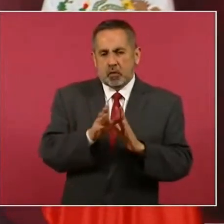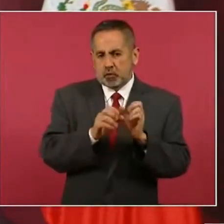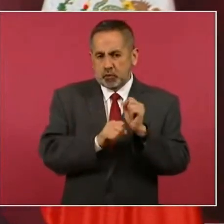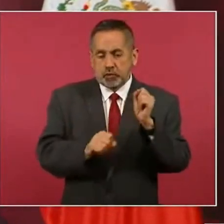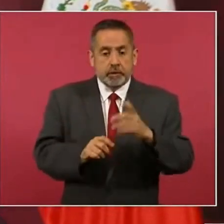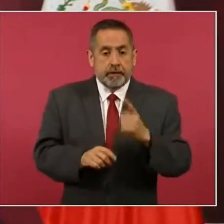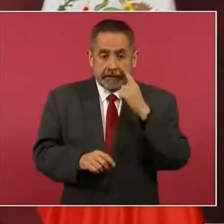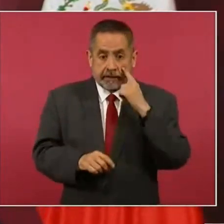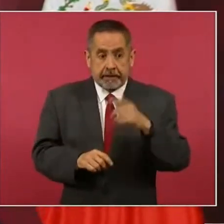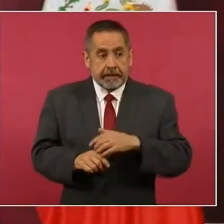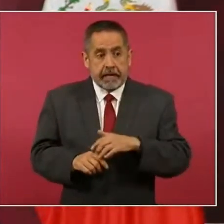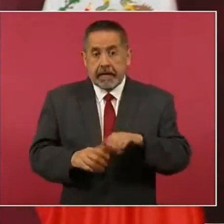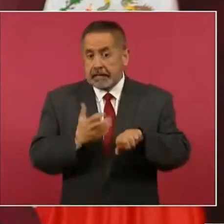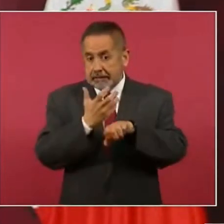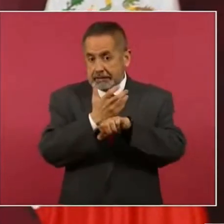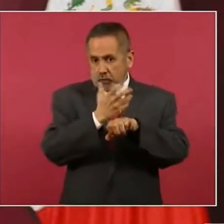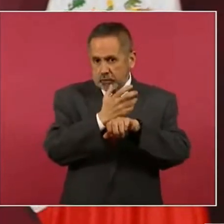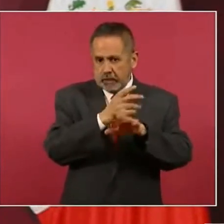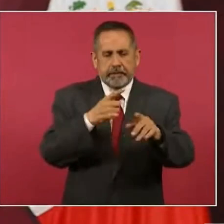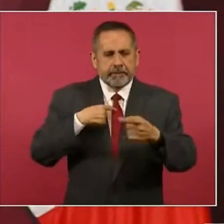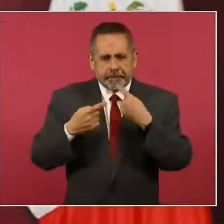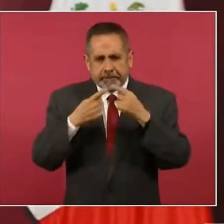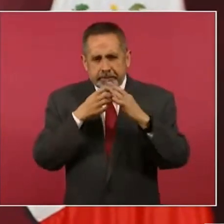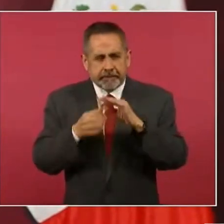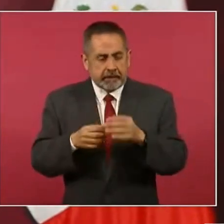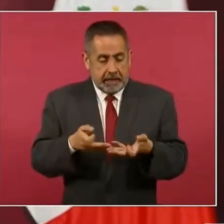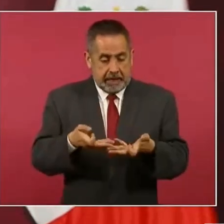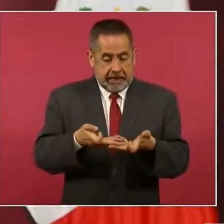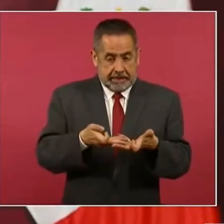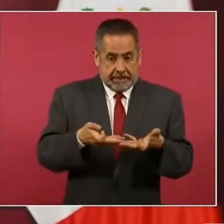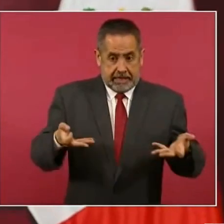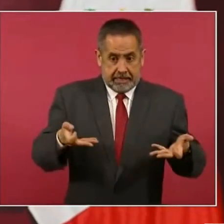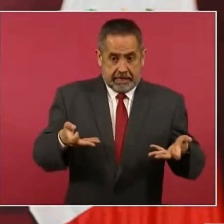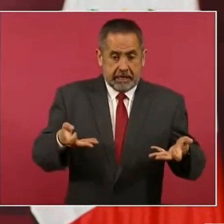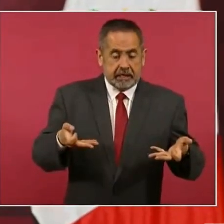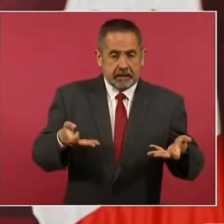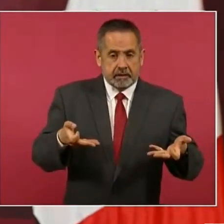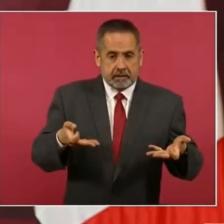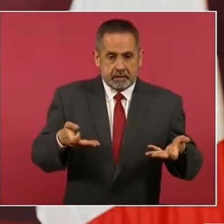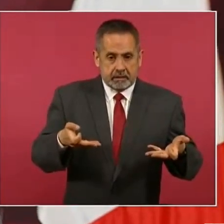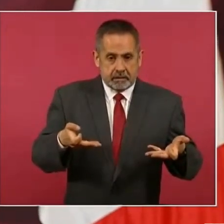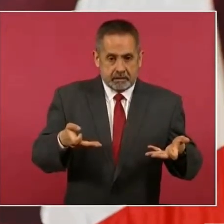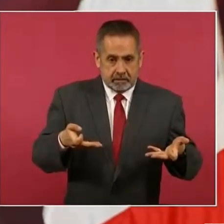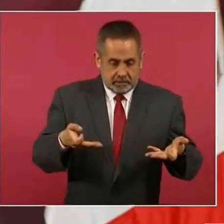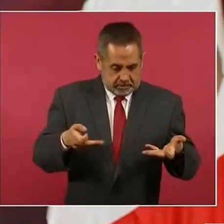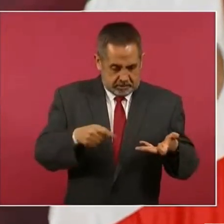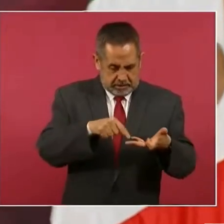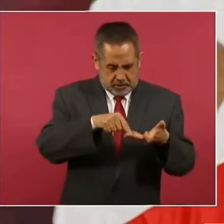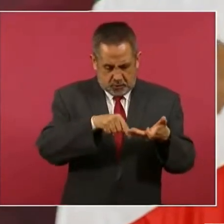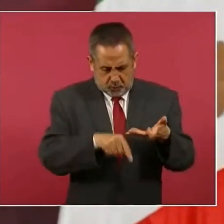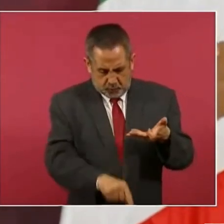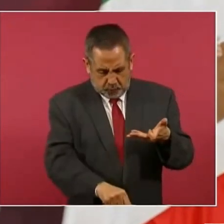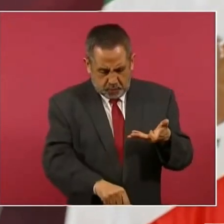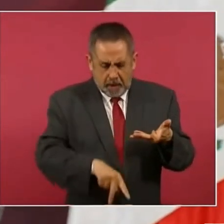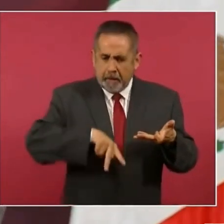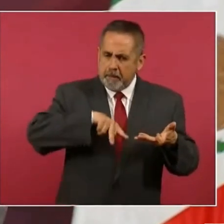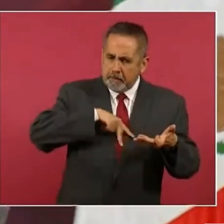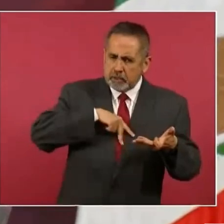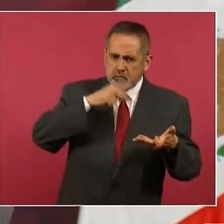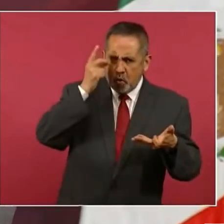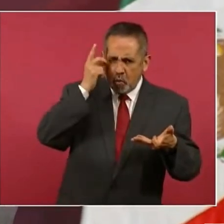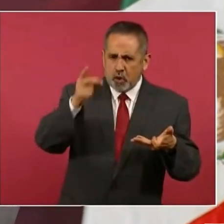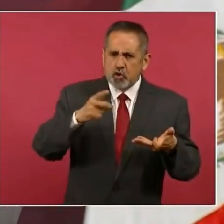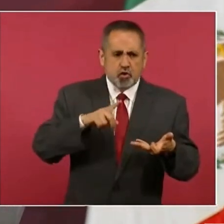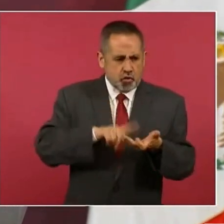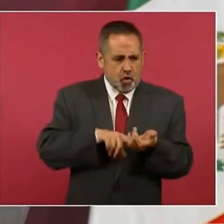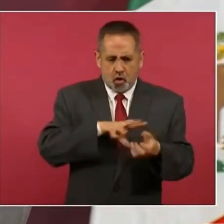en Estados Unidos, lo comentábamos, el dueño de la tierra es el dueño del subsuelo.